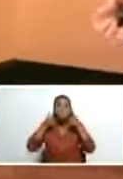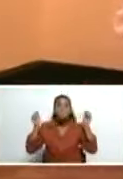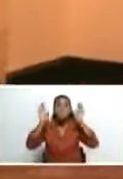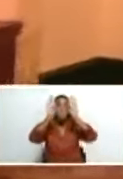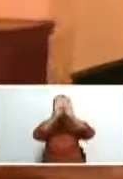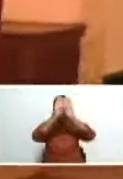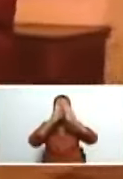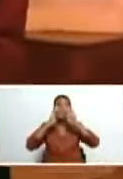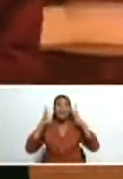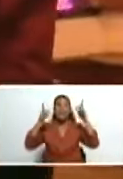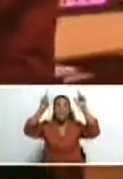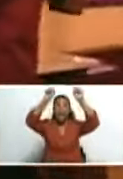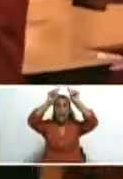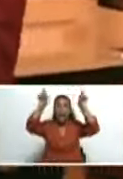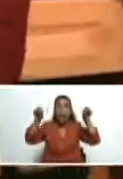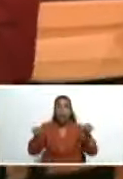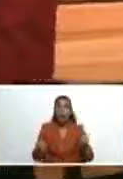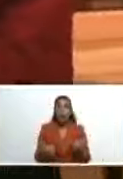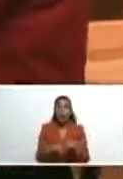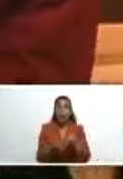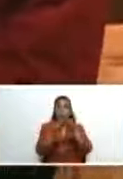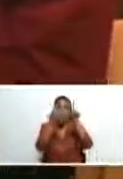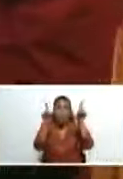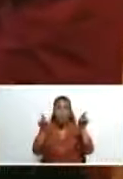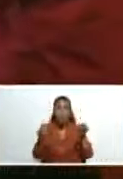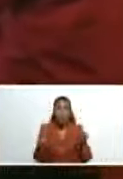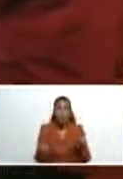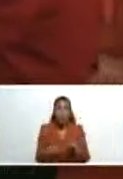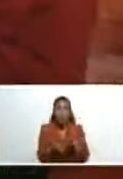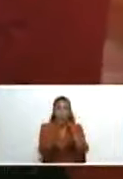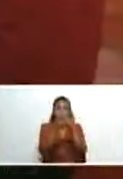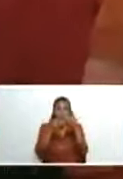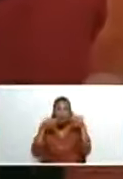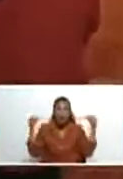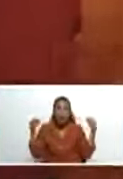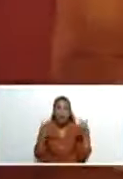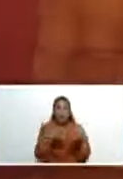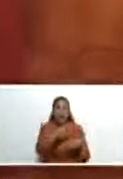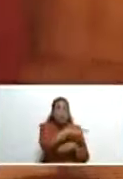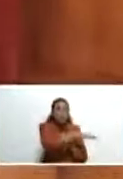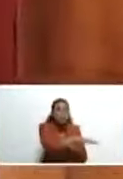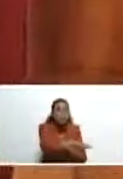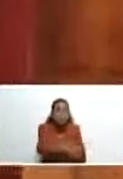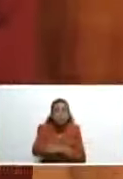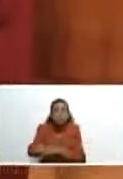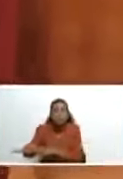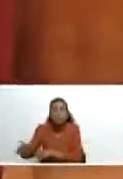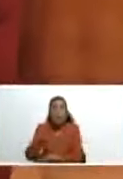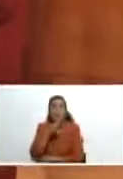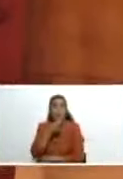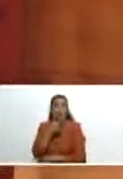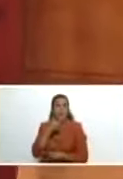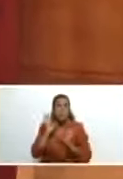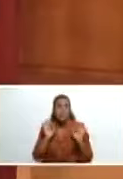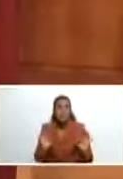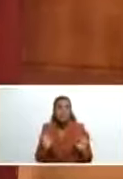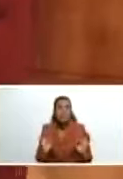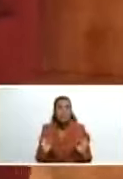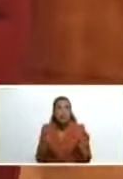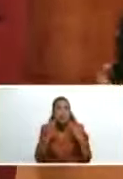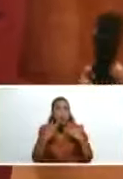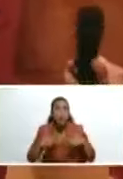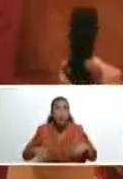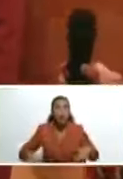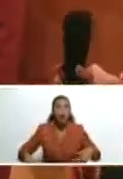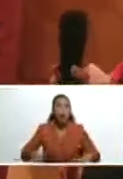época. ¿Ah? Esta zona tan bonita. ¿Ah? Ernesto, Clara,